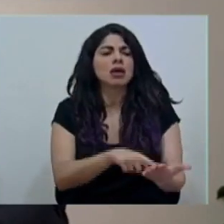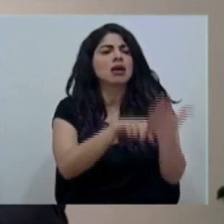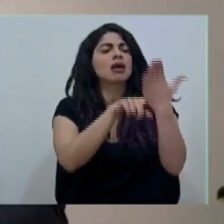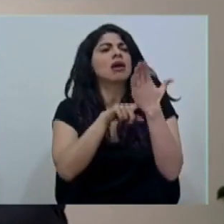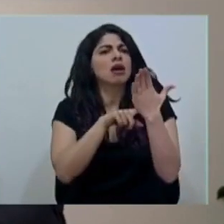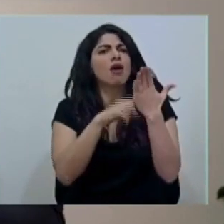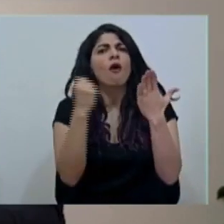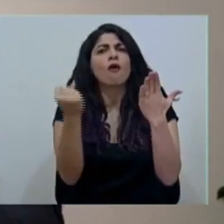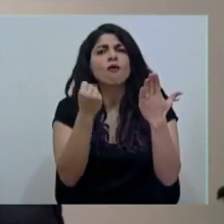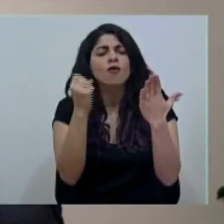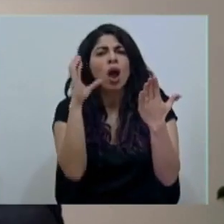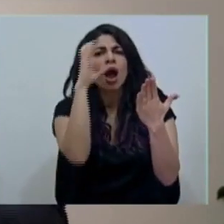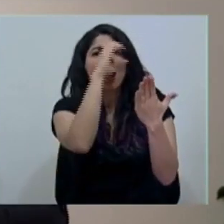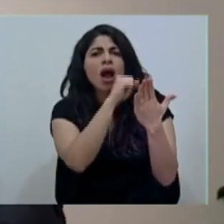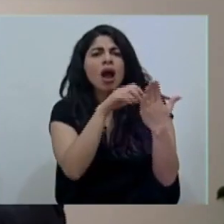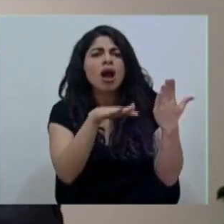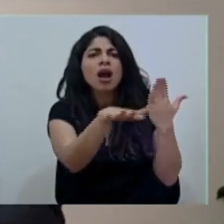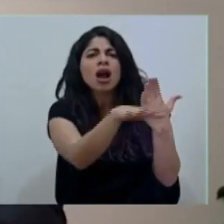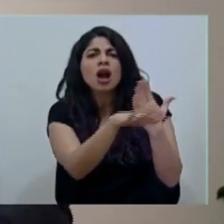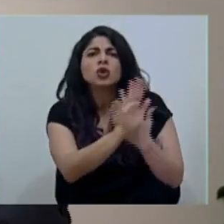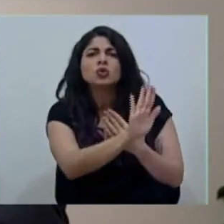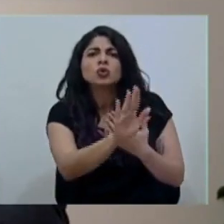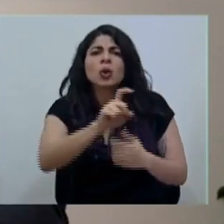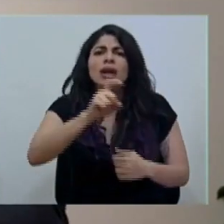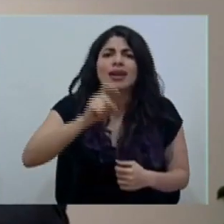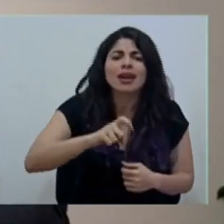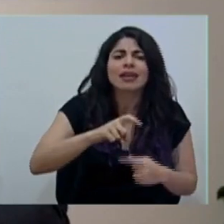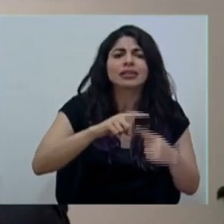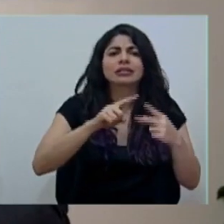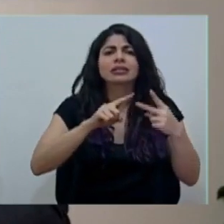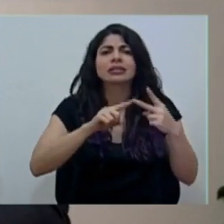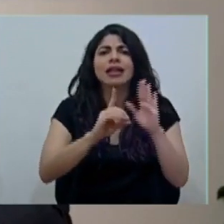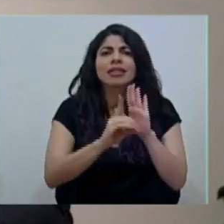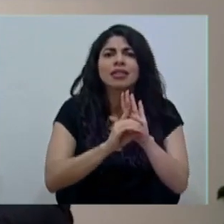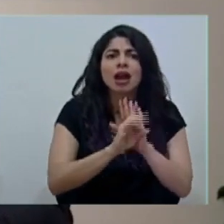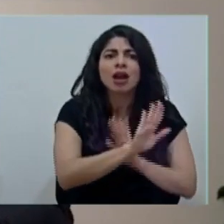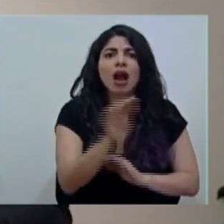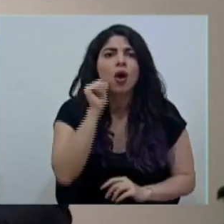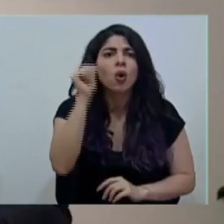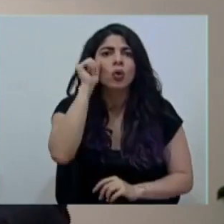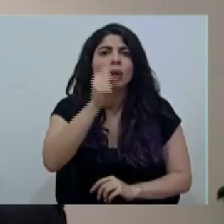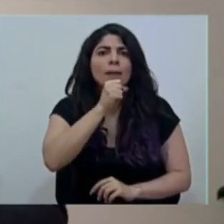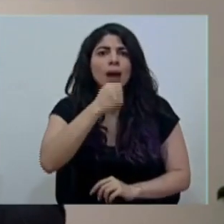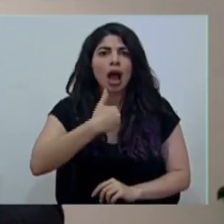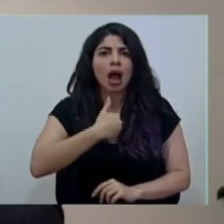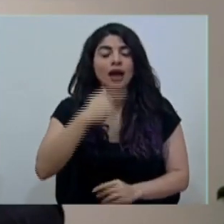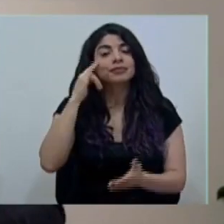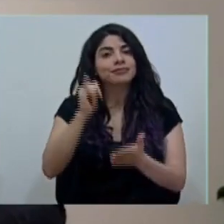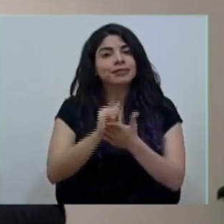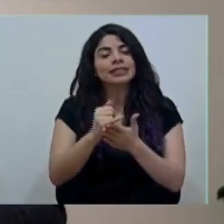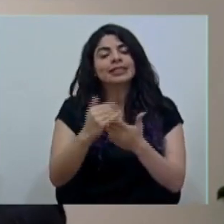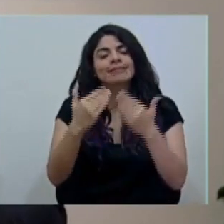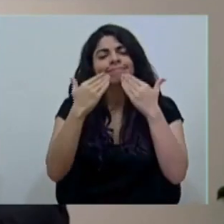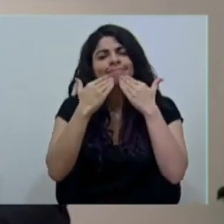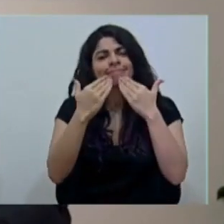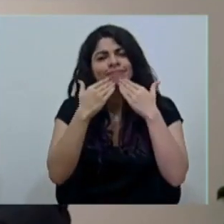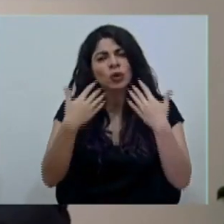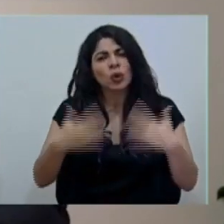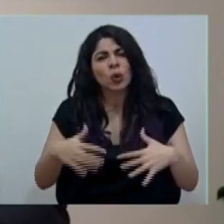con mayor fuerza a las necesidades y los derechos de las personas adultas mayores. Por eso agradezco el